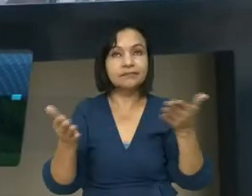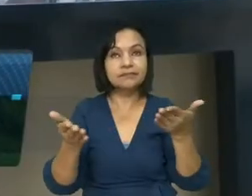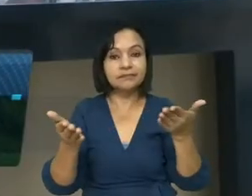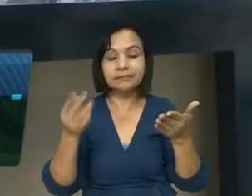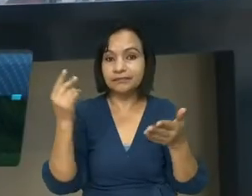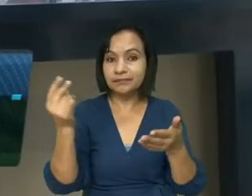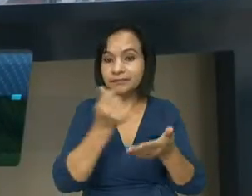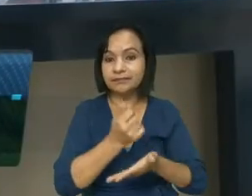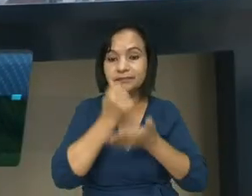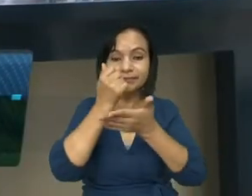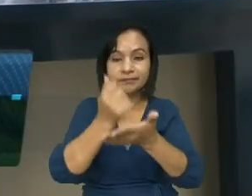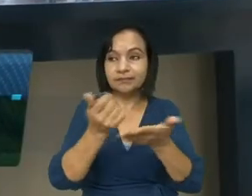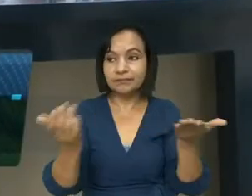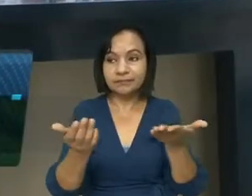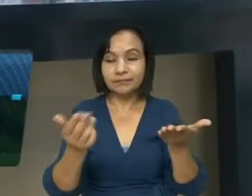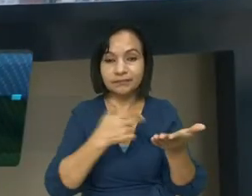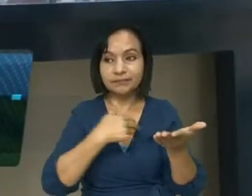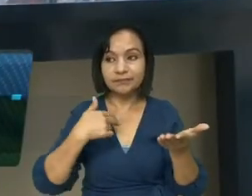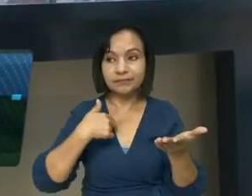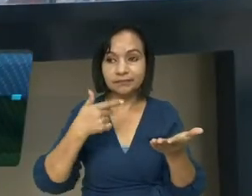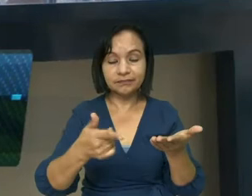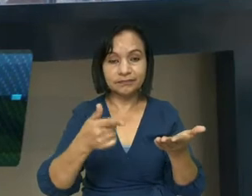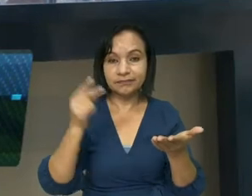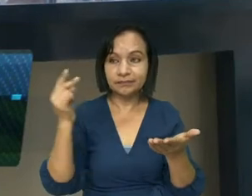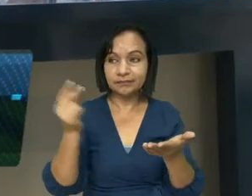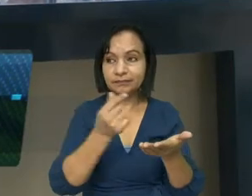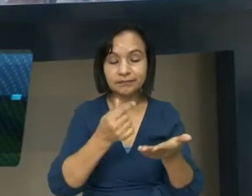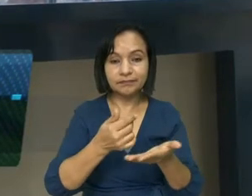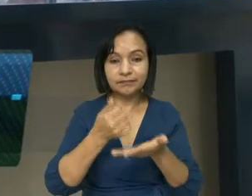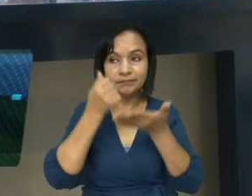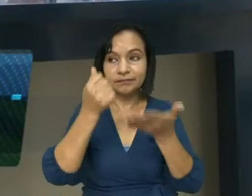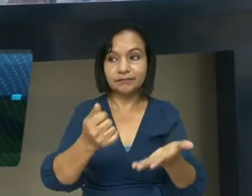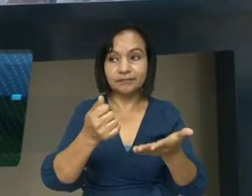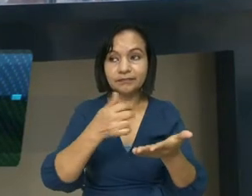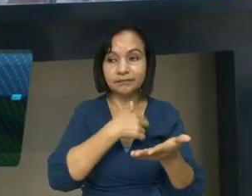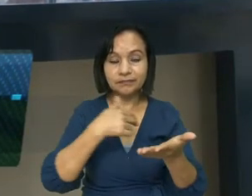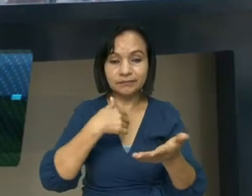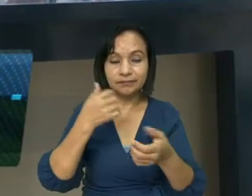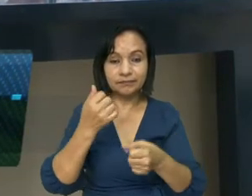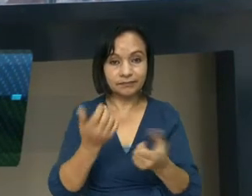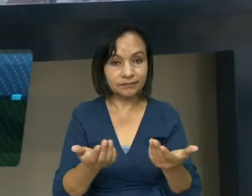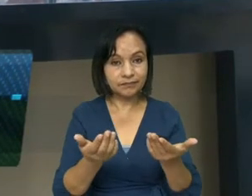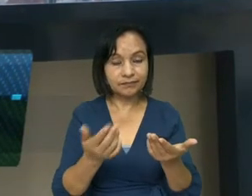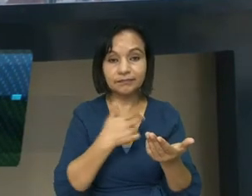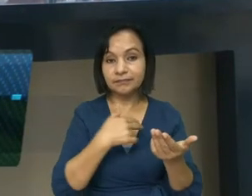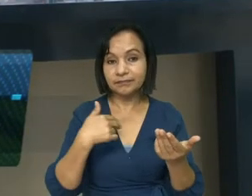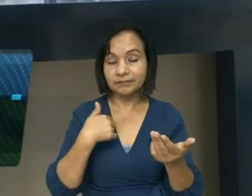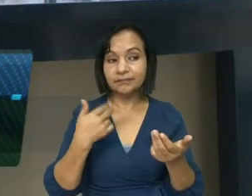recursos rápidamente hablando para inmediatamente ponerlos en marcha. Entonces